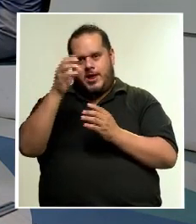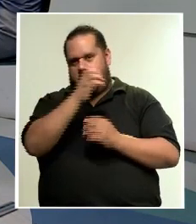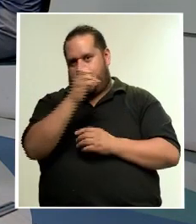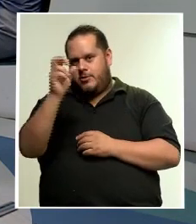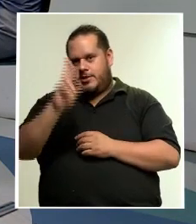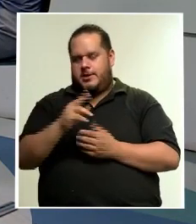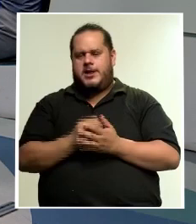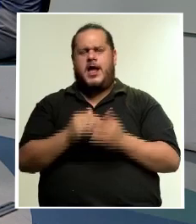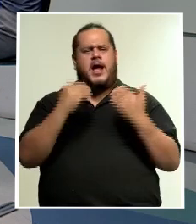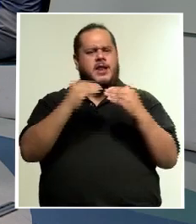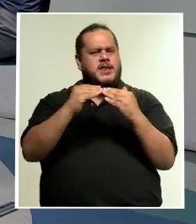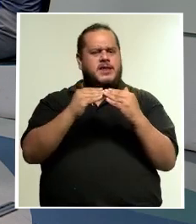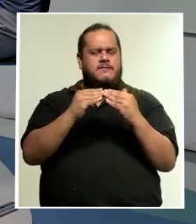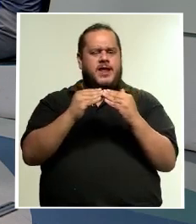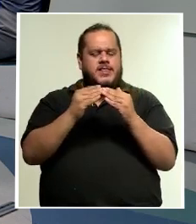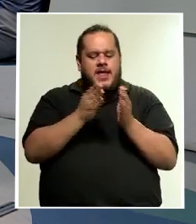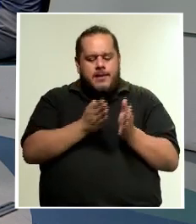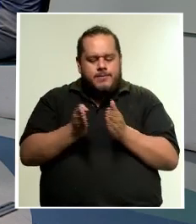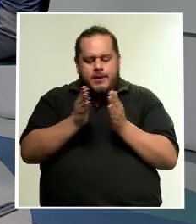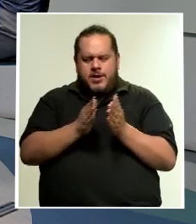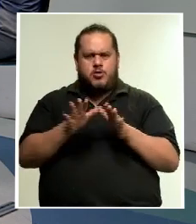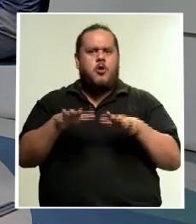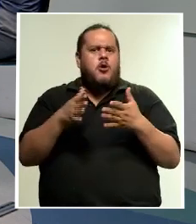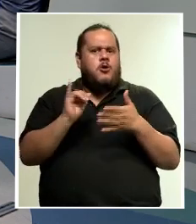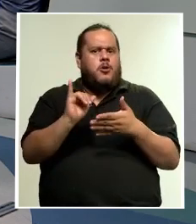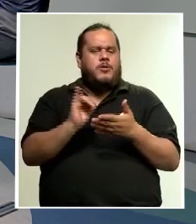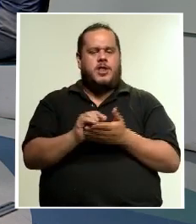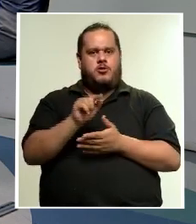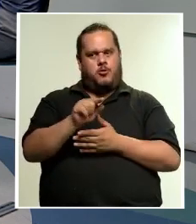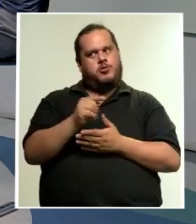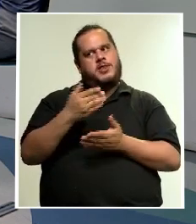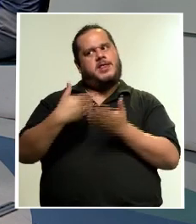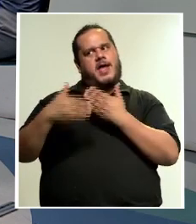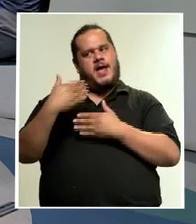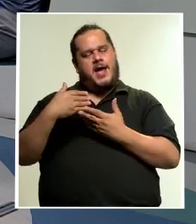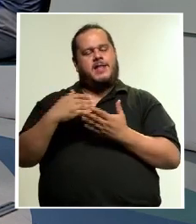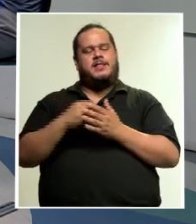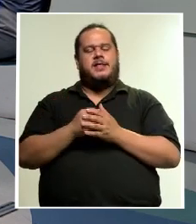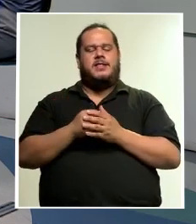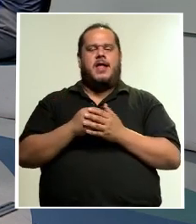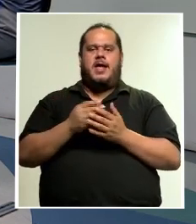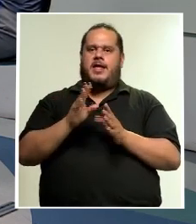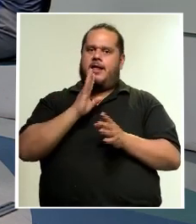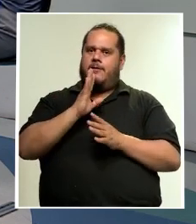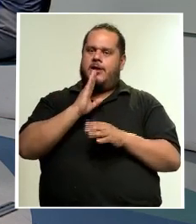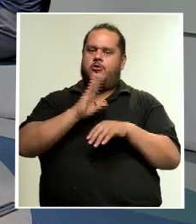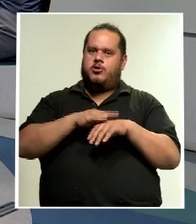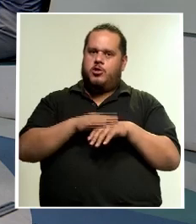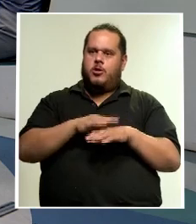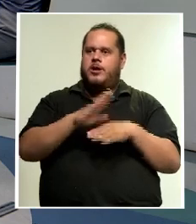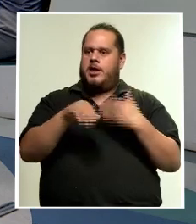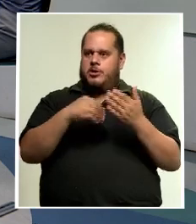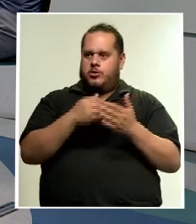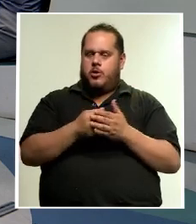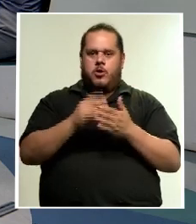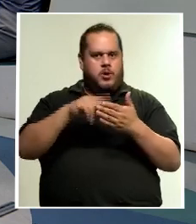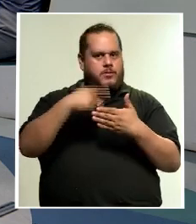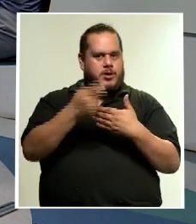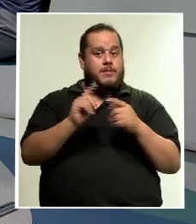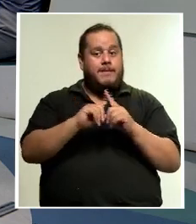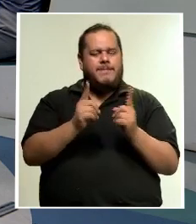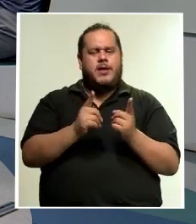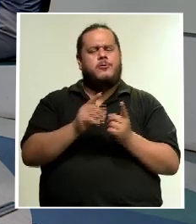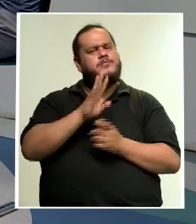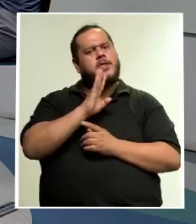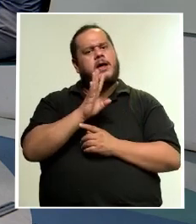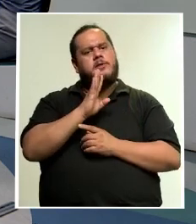logística, Randall, ¿cómo ha sido este proceso? Yo sé que usted ha estado aquí otras veces, precisamente ayer también, comentando un poco acerca del programa, pero